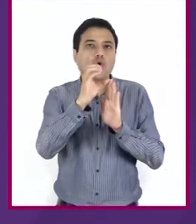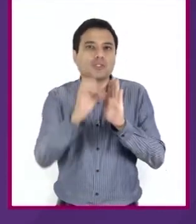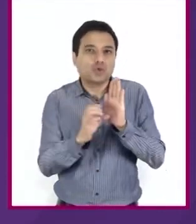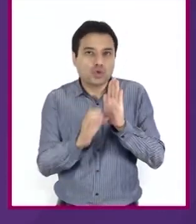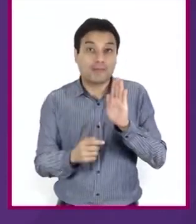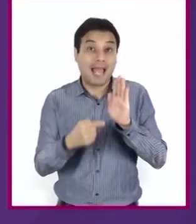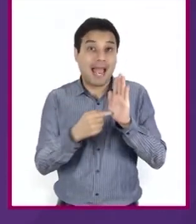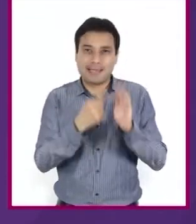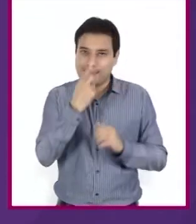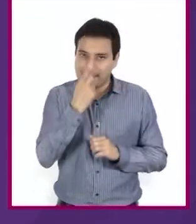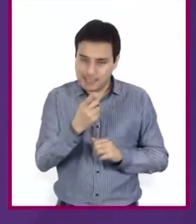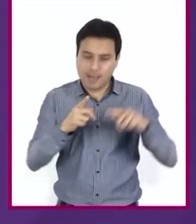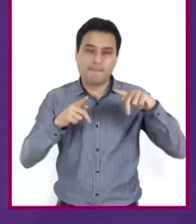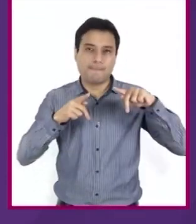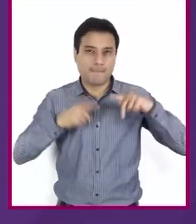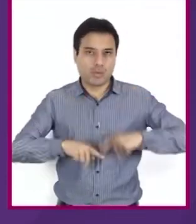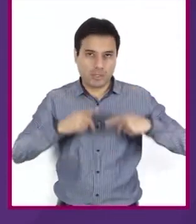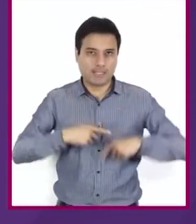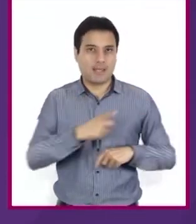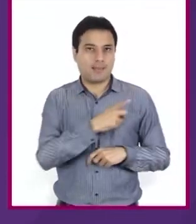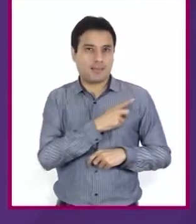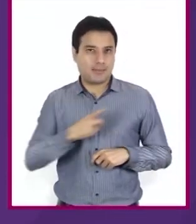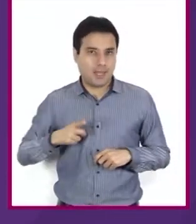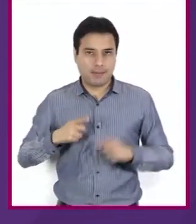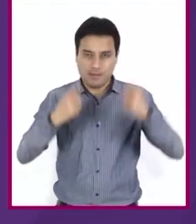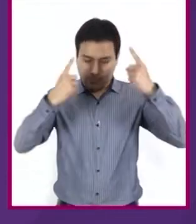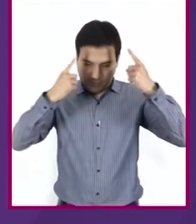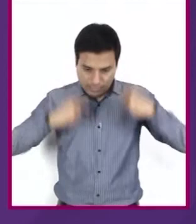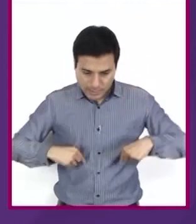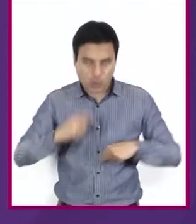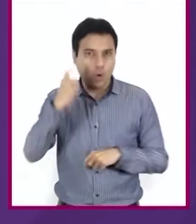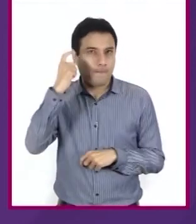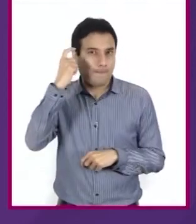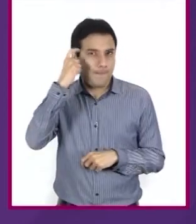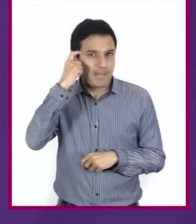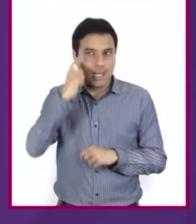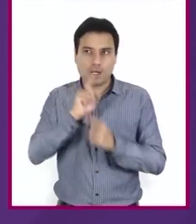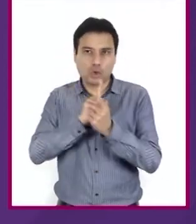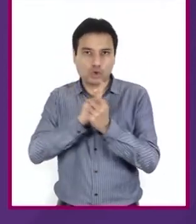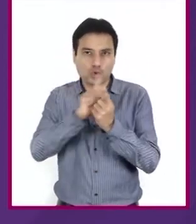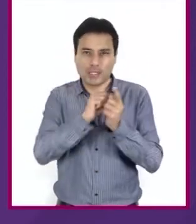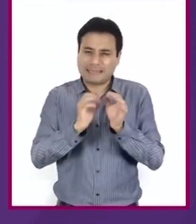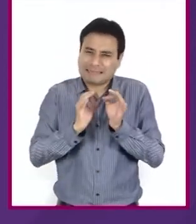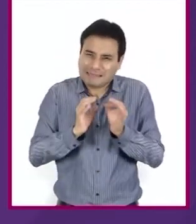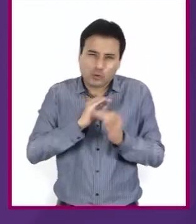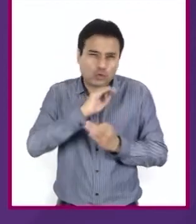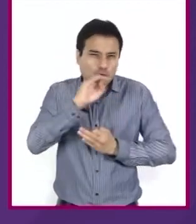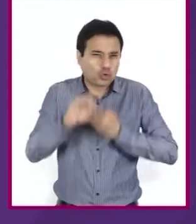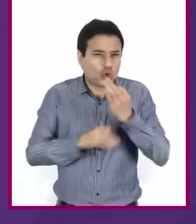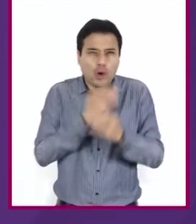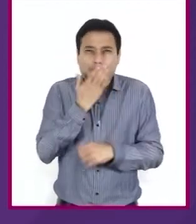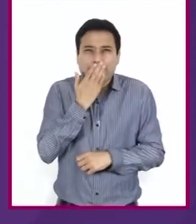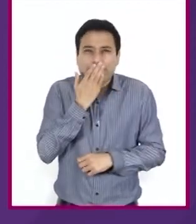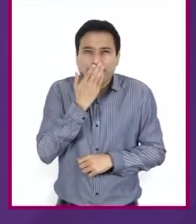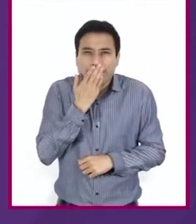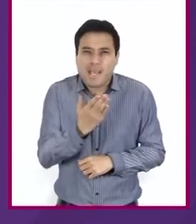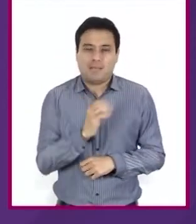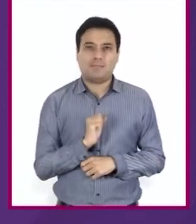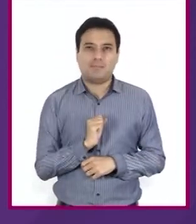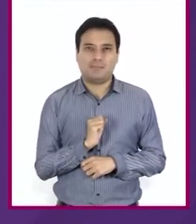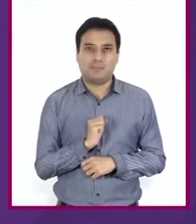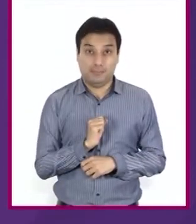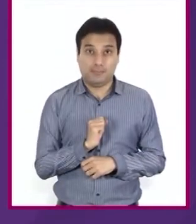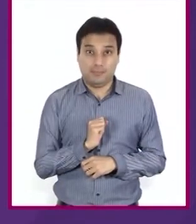completo bienestar físico, mental y social? Y no solamente como la ausencia de afecciones o